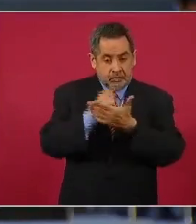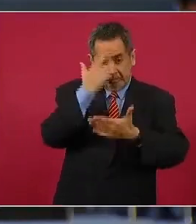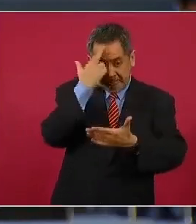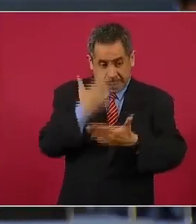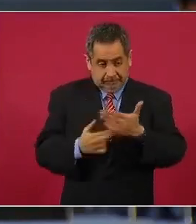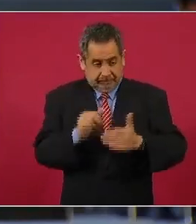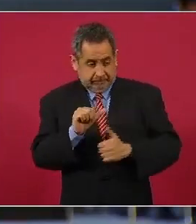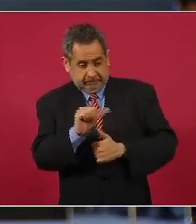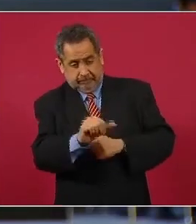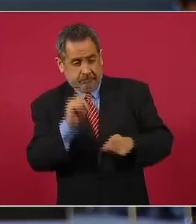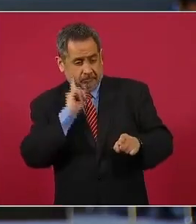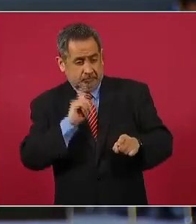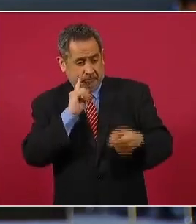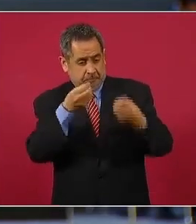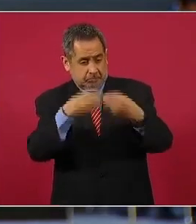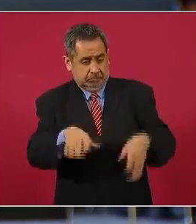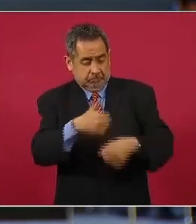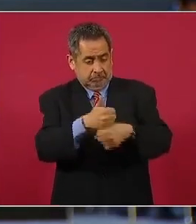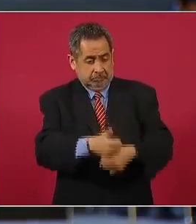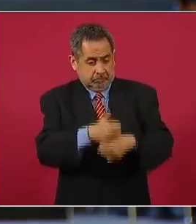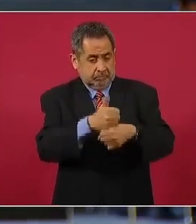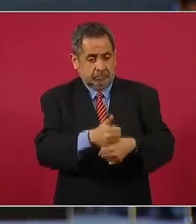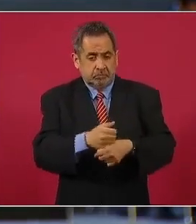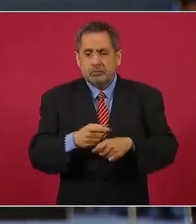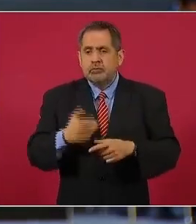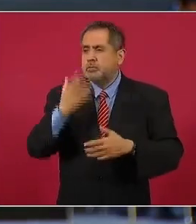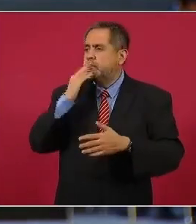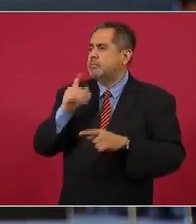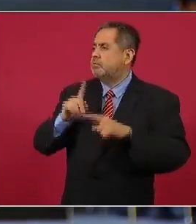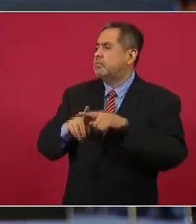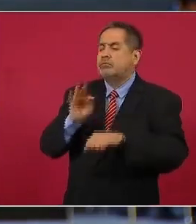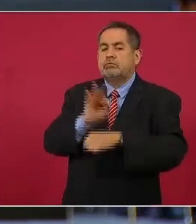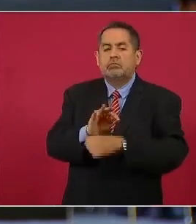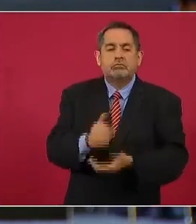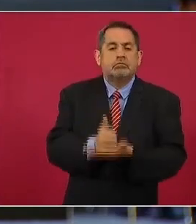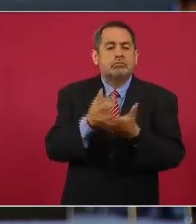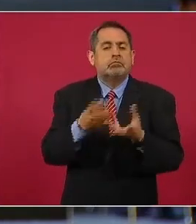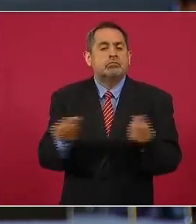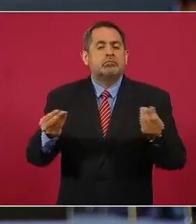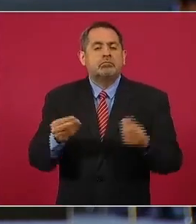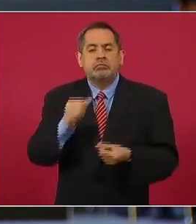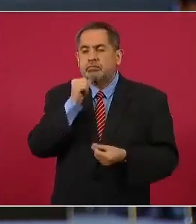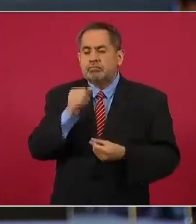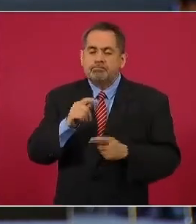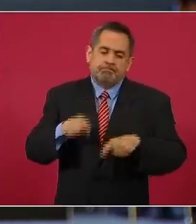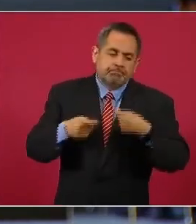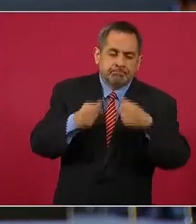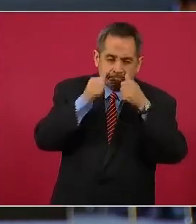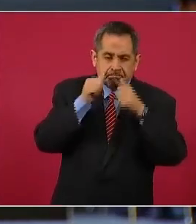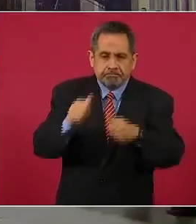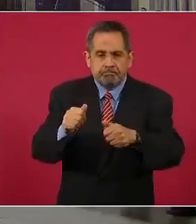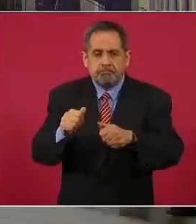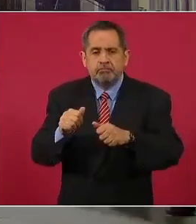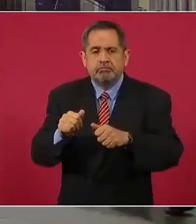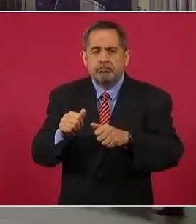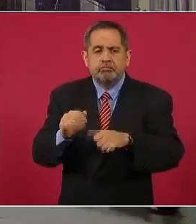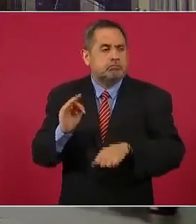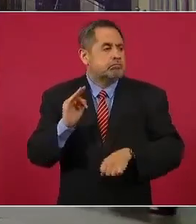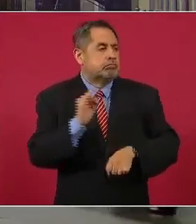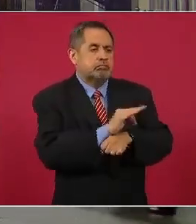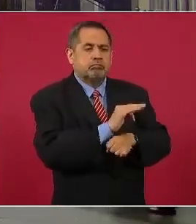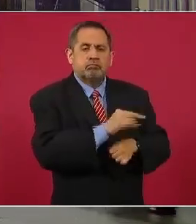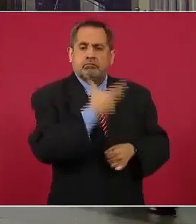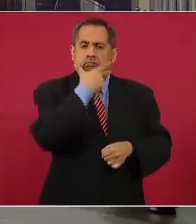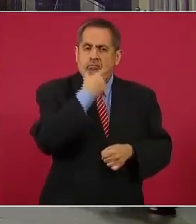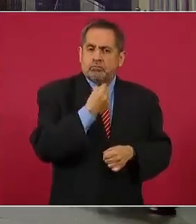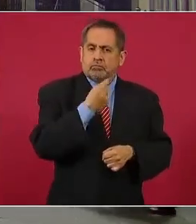las mujeres en México quedan impunes, sin resolverse o se favorece a los maridos,